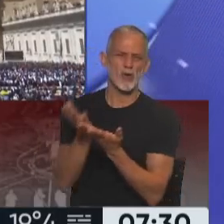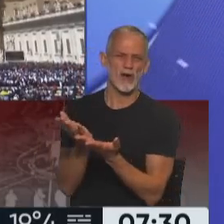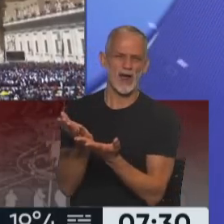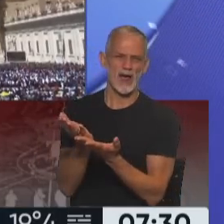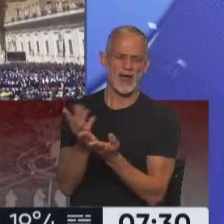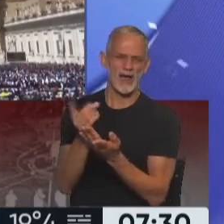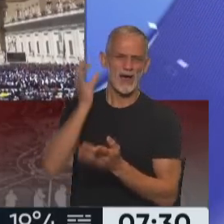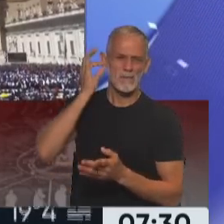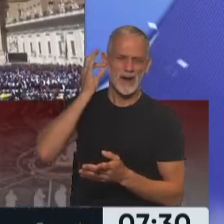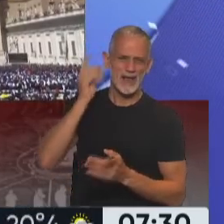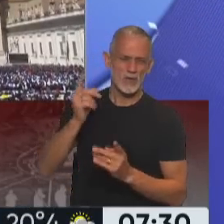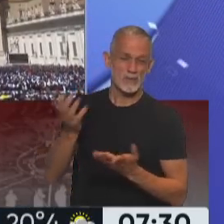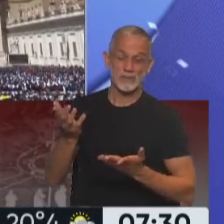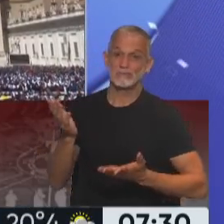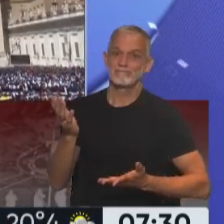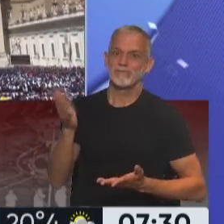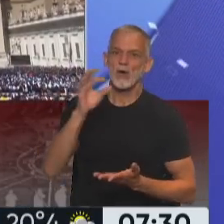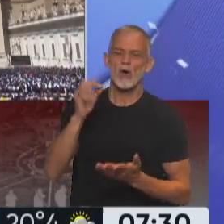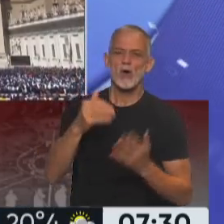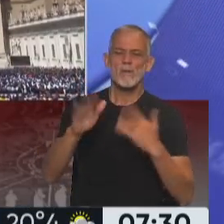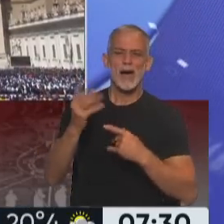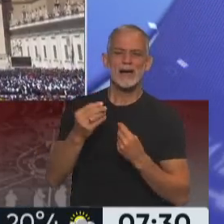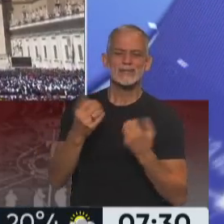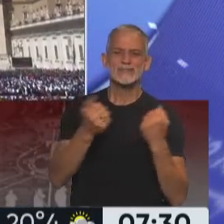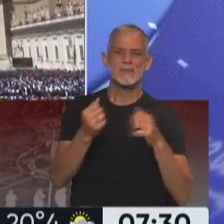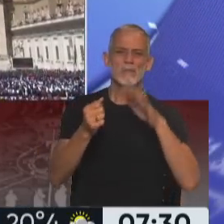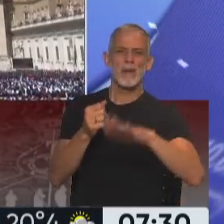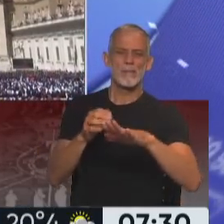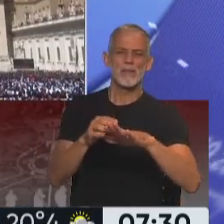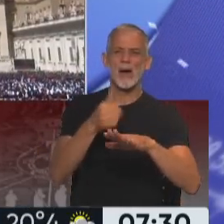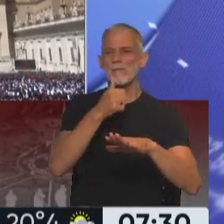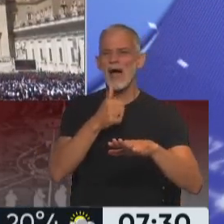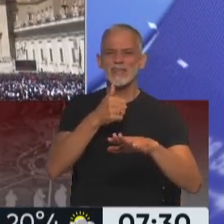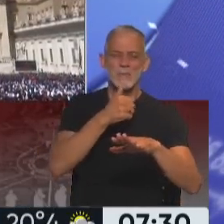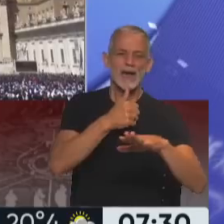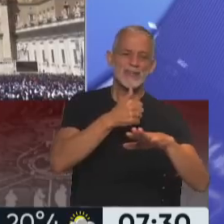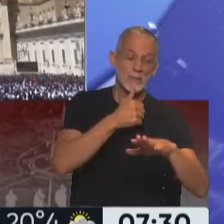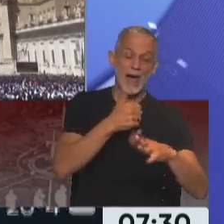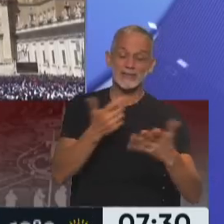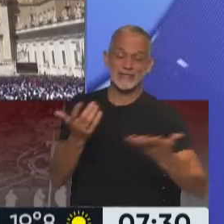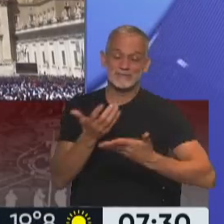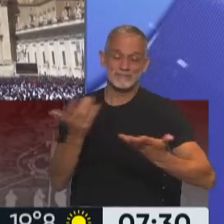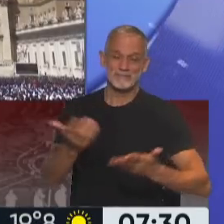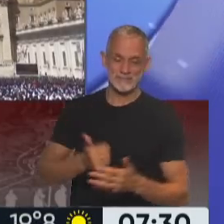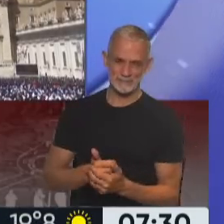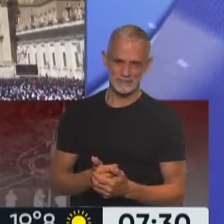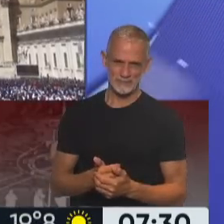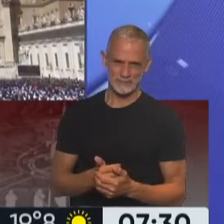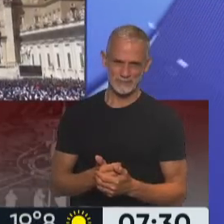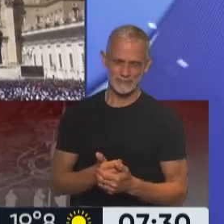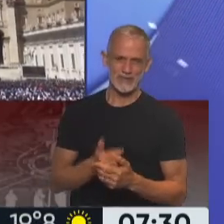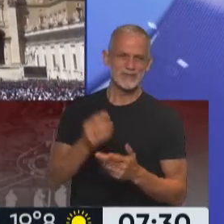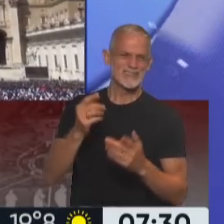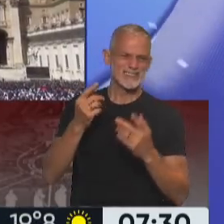te lo... ¿no? Sí, o más al estilo de ir parando el papamóvil para tomar sus mates, ¿no? Que era algo que Claro, se veía con así. es más